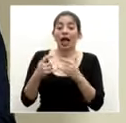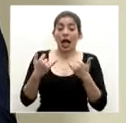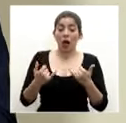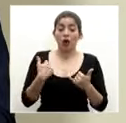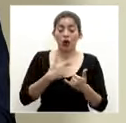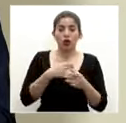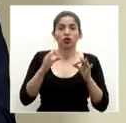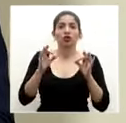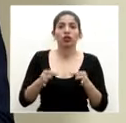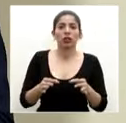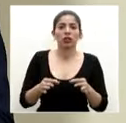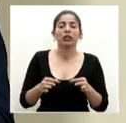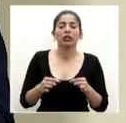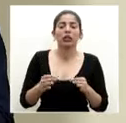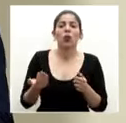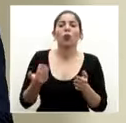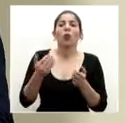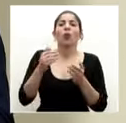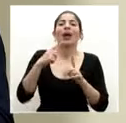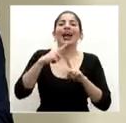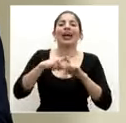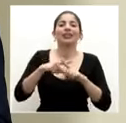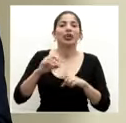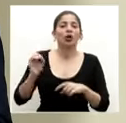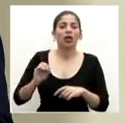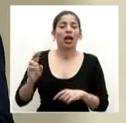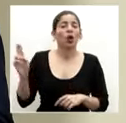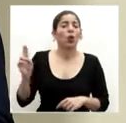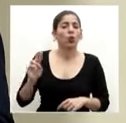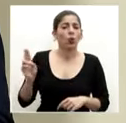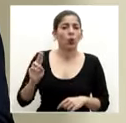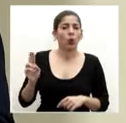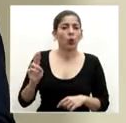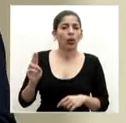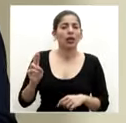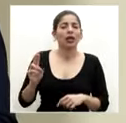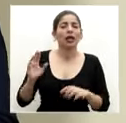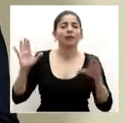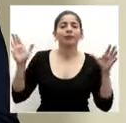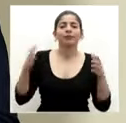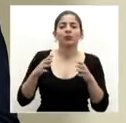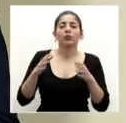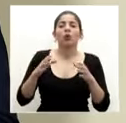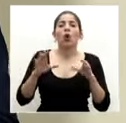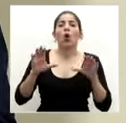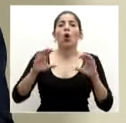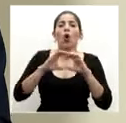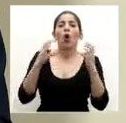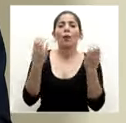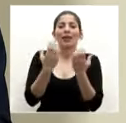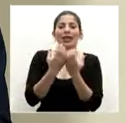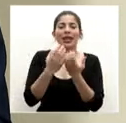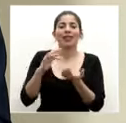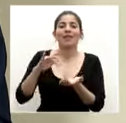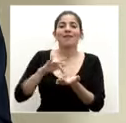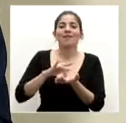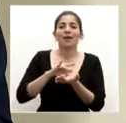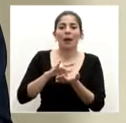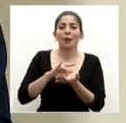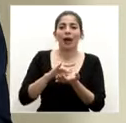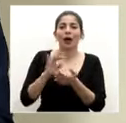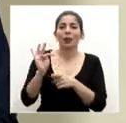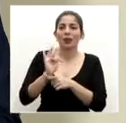decidido que se convoque de forma extraordinaria y urgente el Comité de Farmacoterapia de la